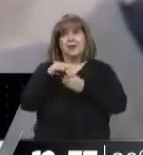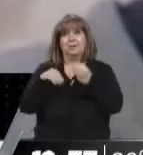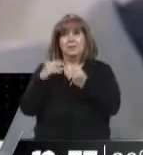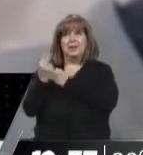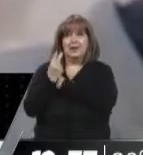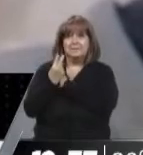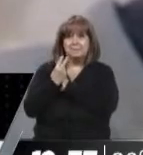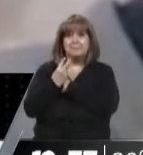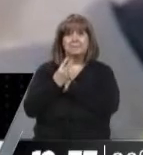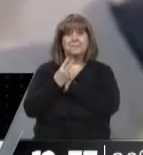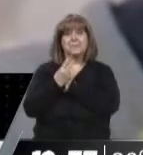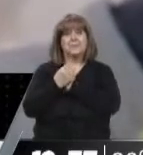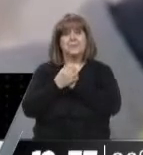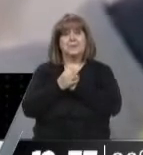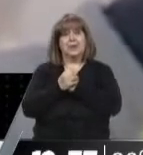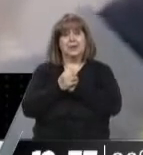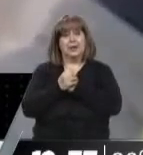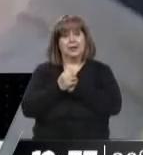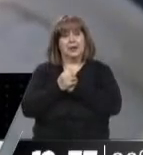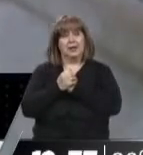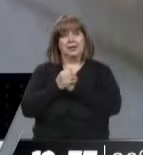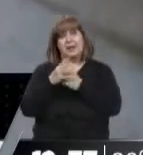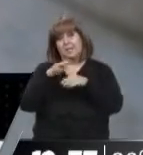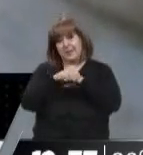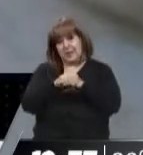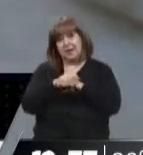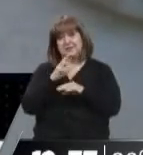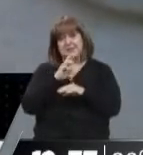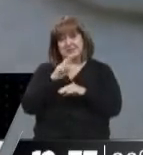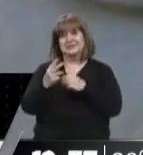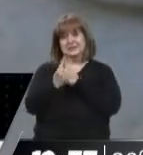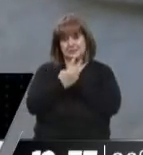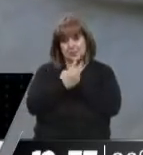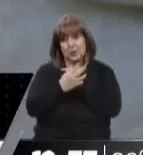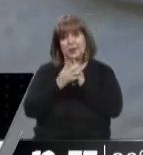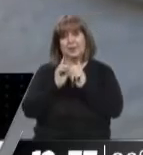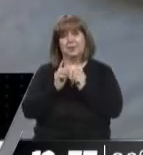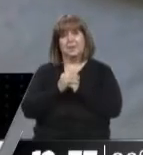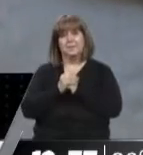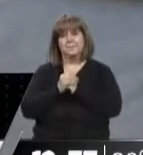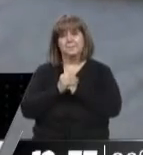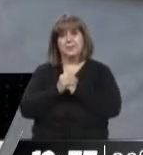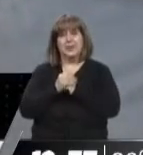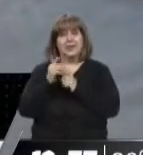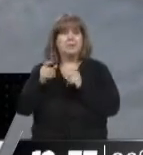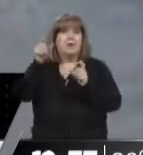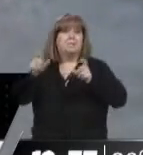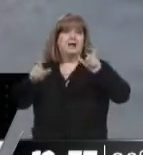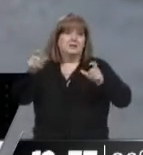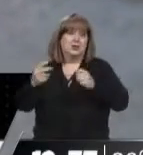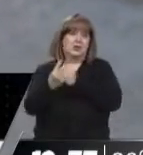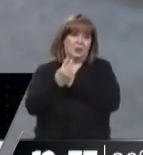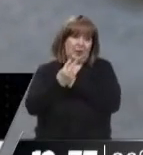familia, me siento contenida por parte de mis amigas y también por parte de la gente,